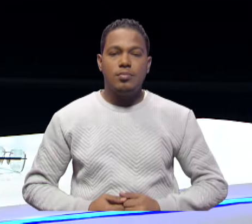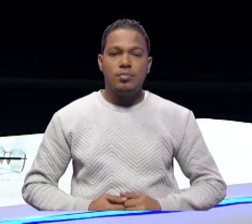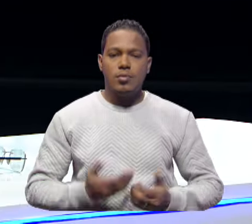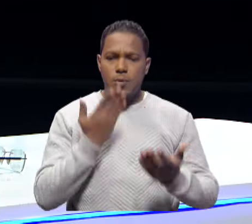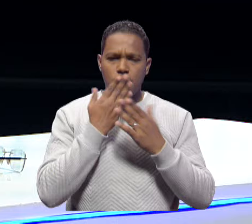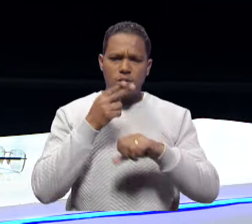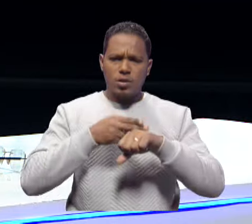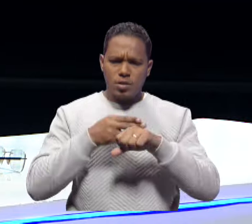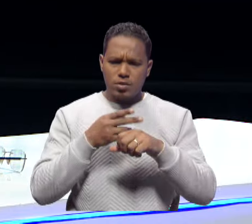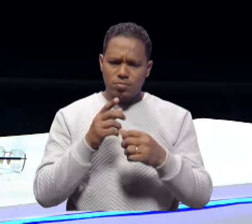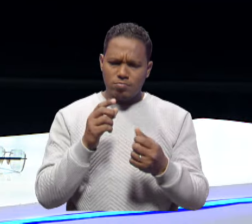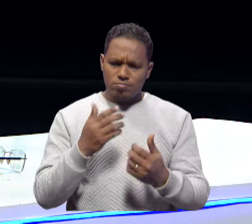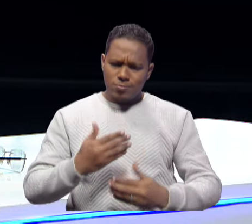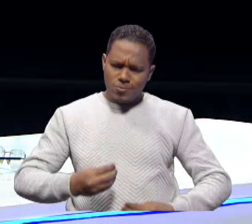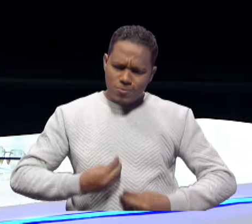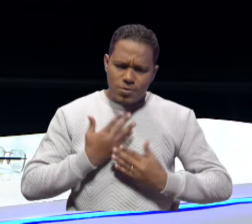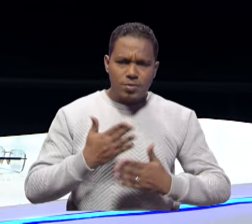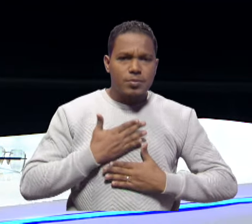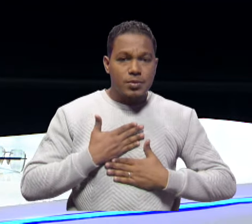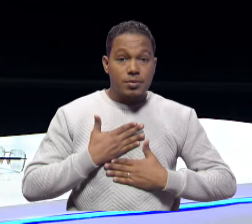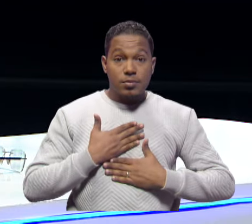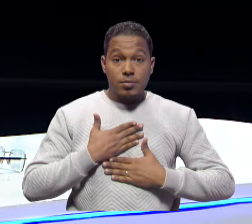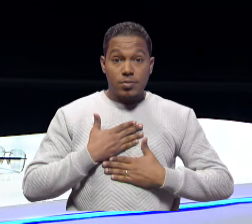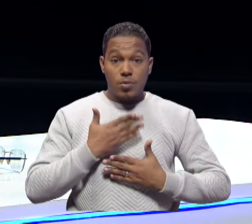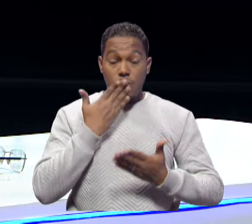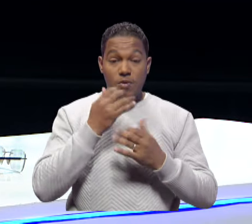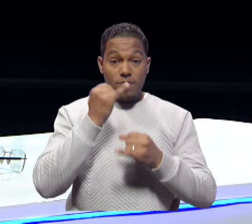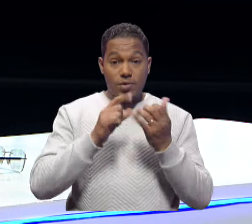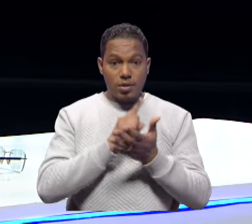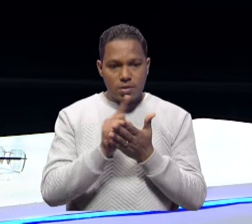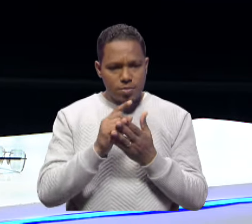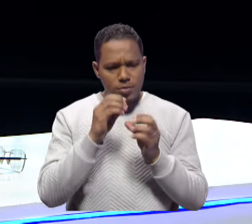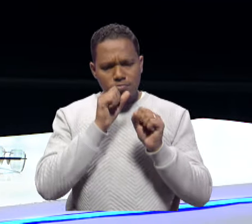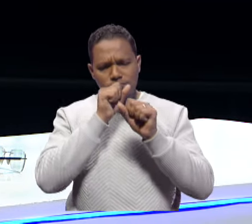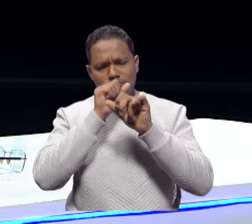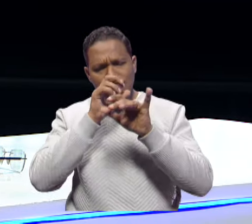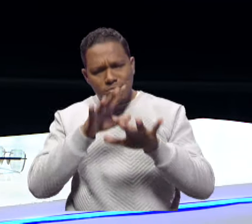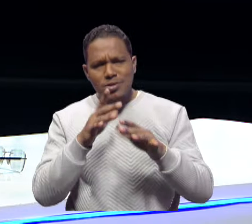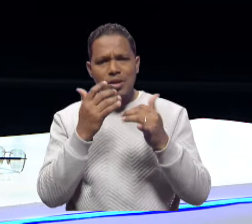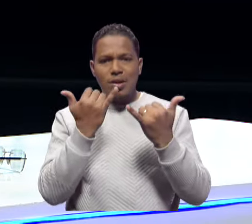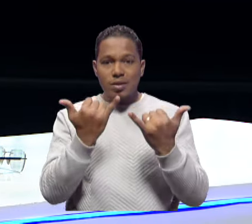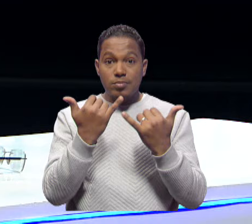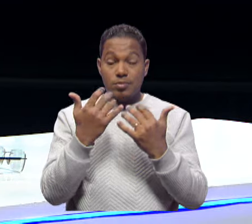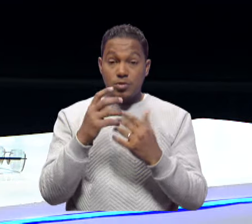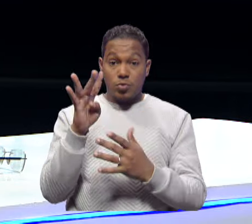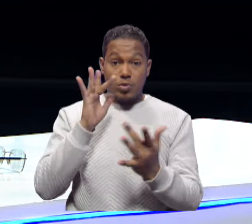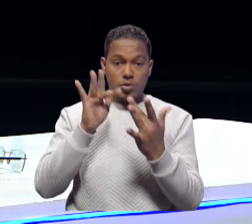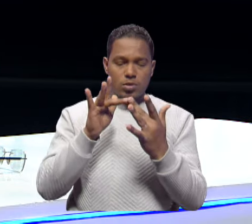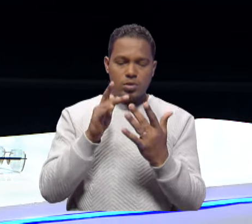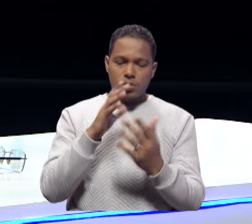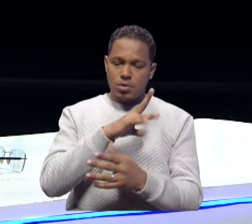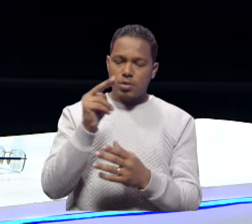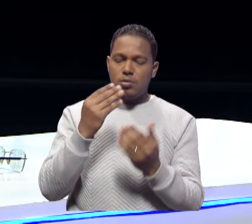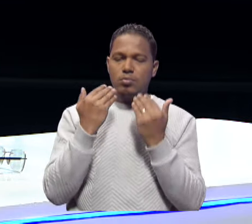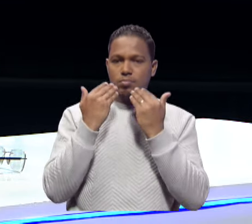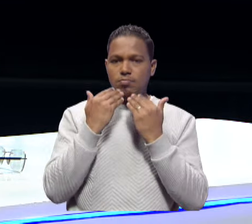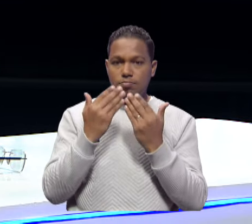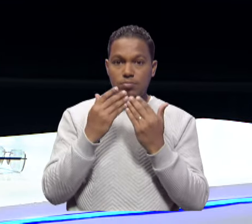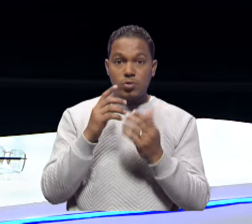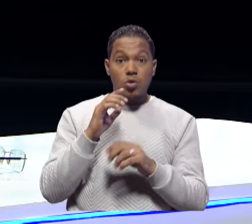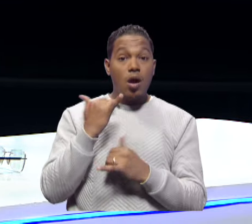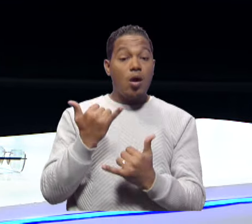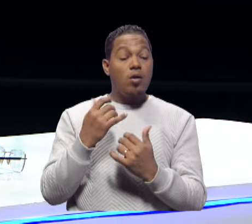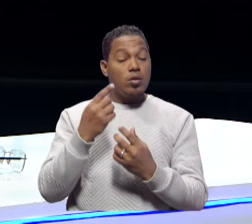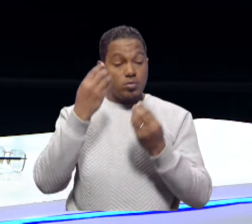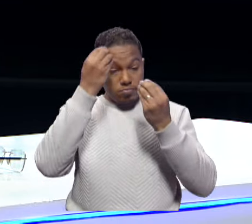Hola, tarde feliz para todos. Gracias por acompañarnos. Buen fin de semana deseándoles desde ya el 4 Conecta. Gracias a Central de Noticias. Les actualizamos